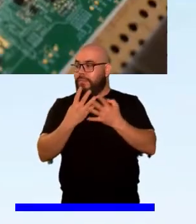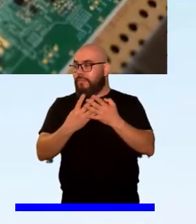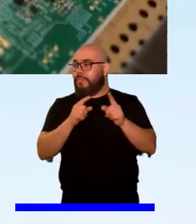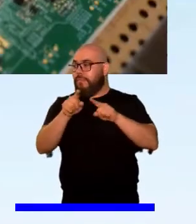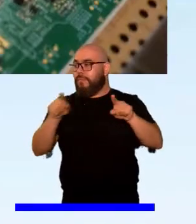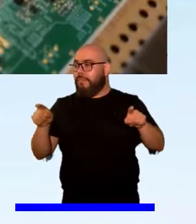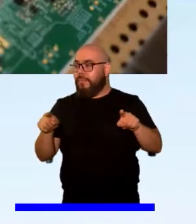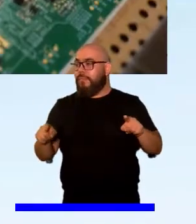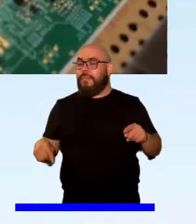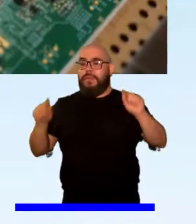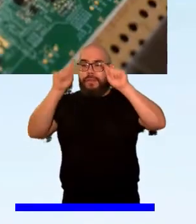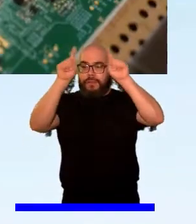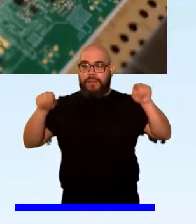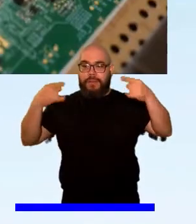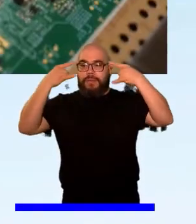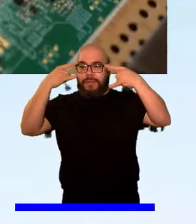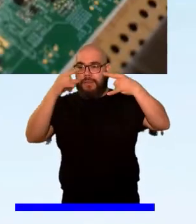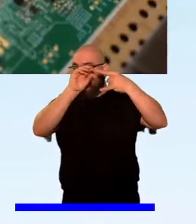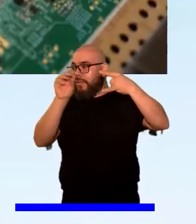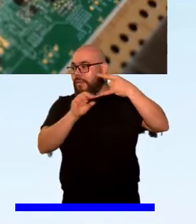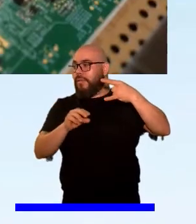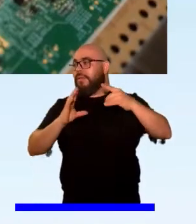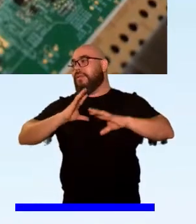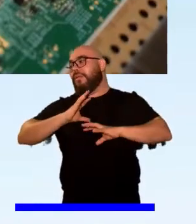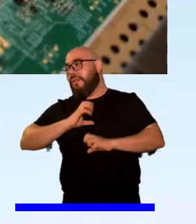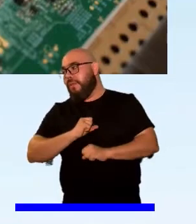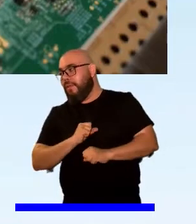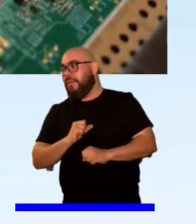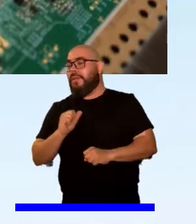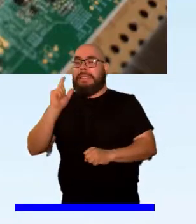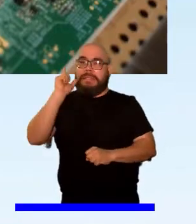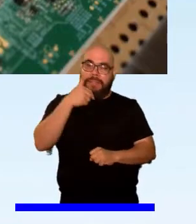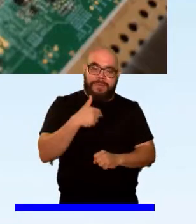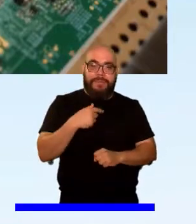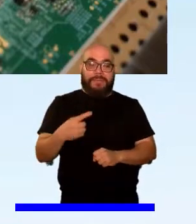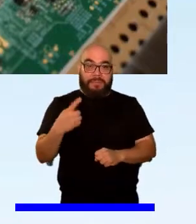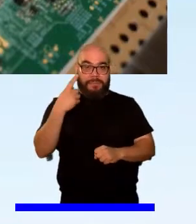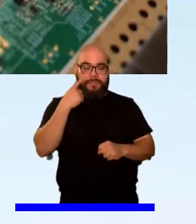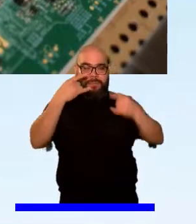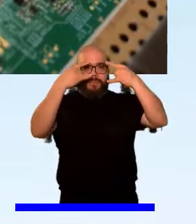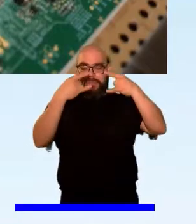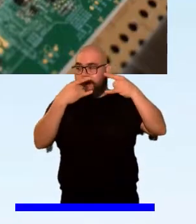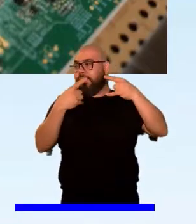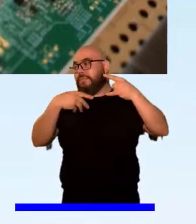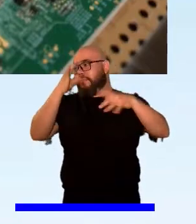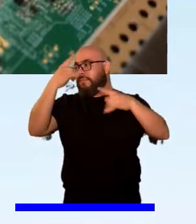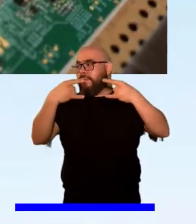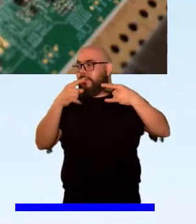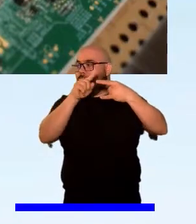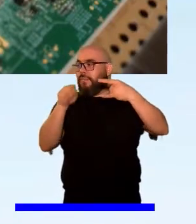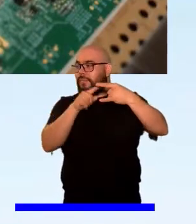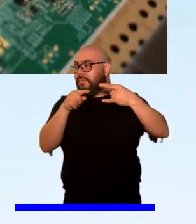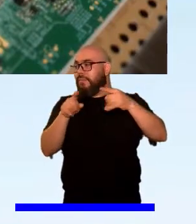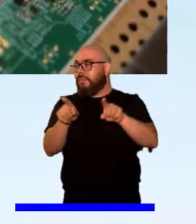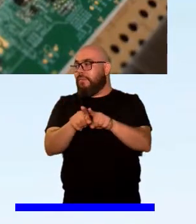tocó ver las matrices. Sí. Bueno, piensen en un tensor, es un poquito más de esto, pues, pero piensen en un